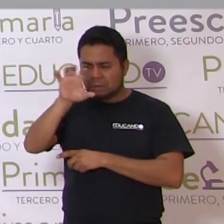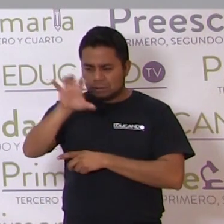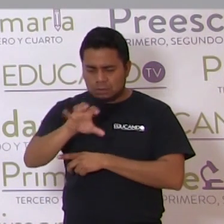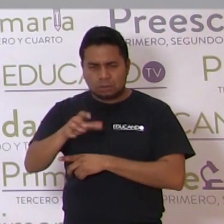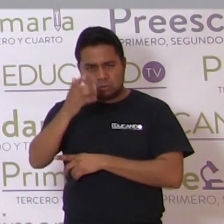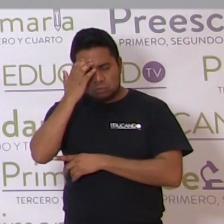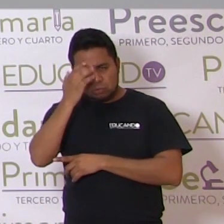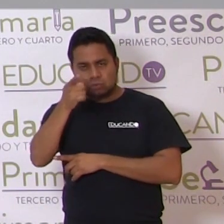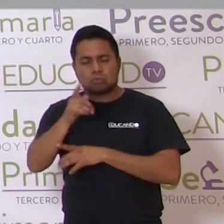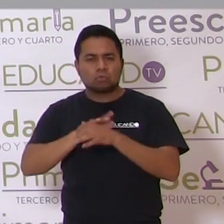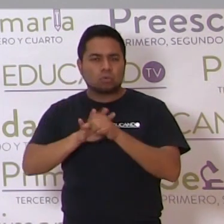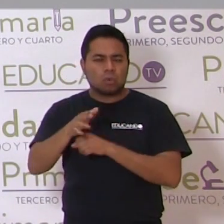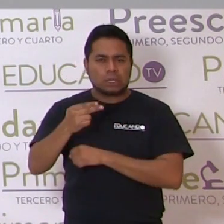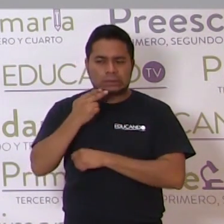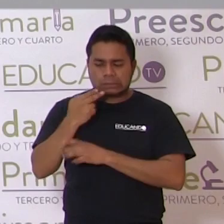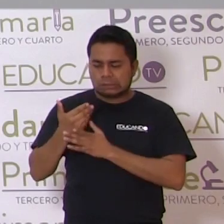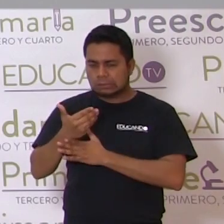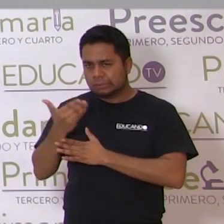¿Cuáles han utilizado?